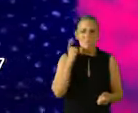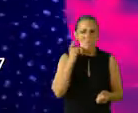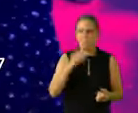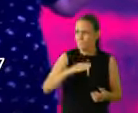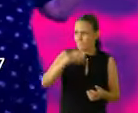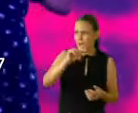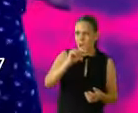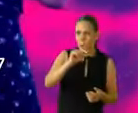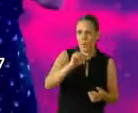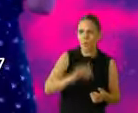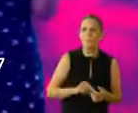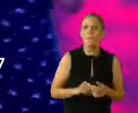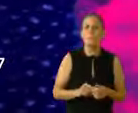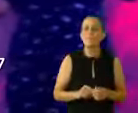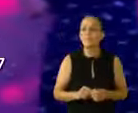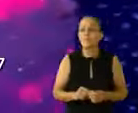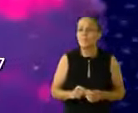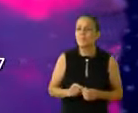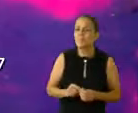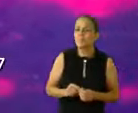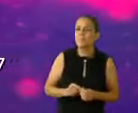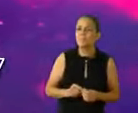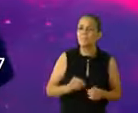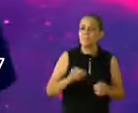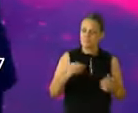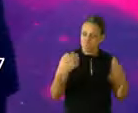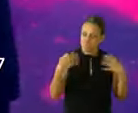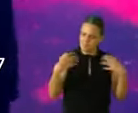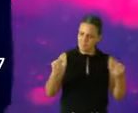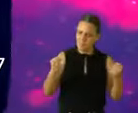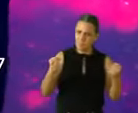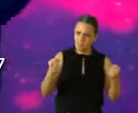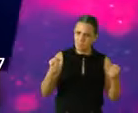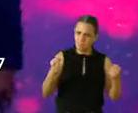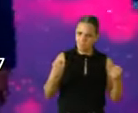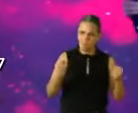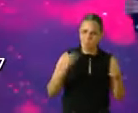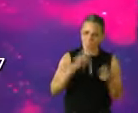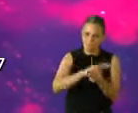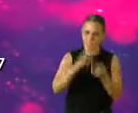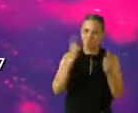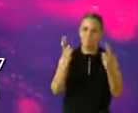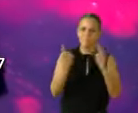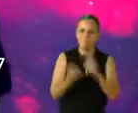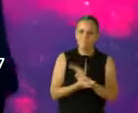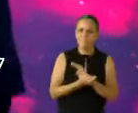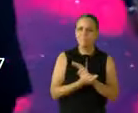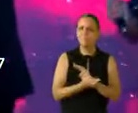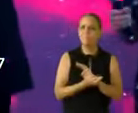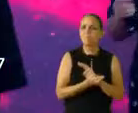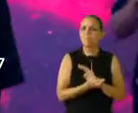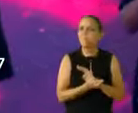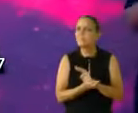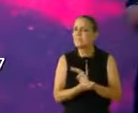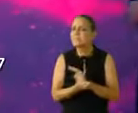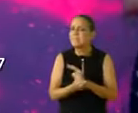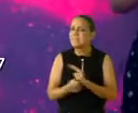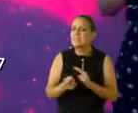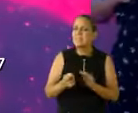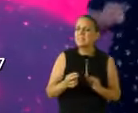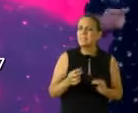Levantamos un clamor por sanidad y redención. Muéstranos lo que